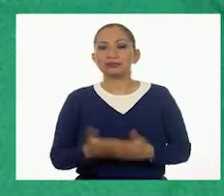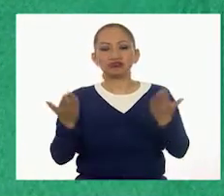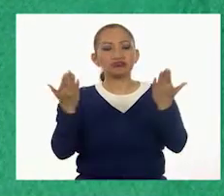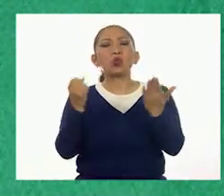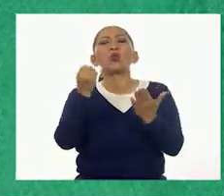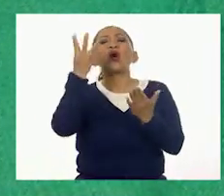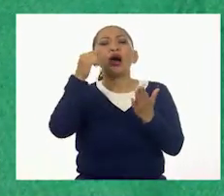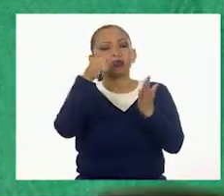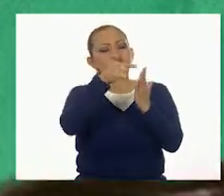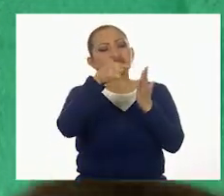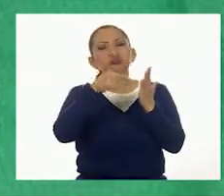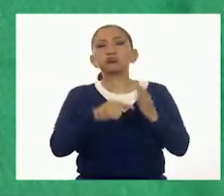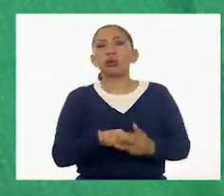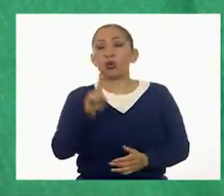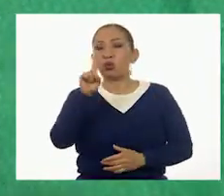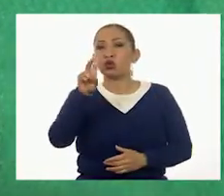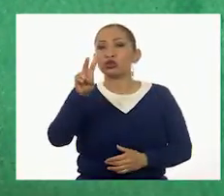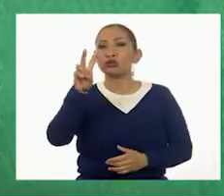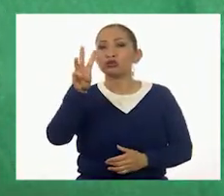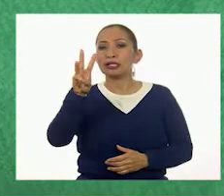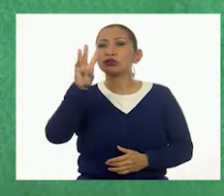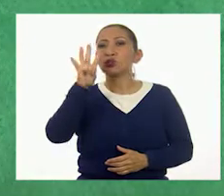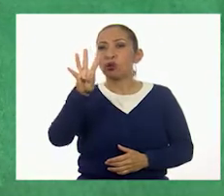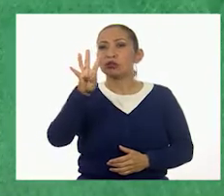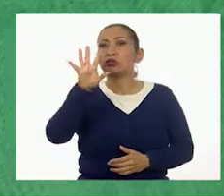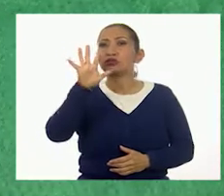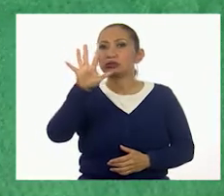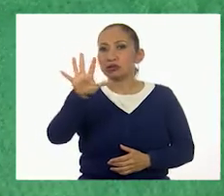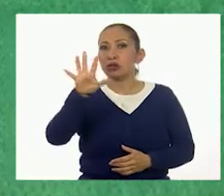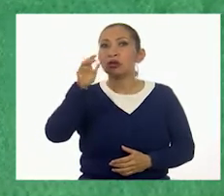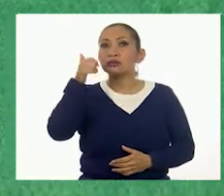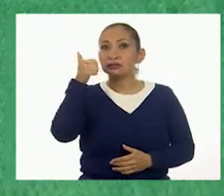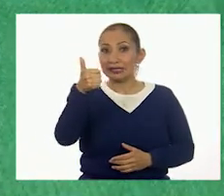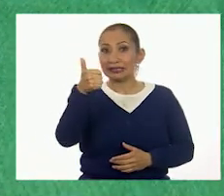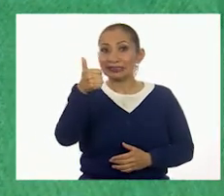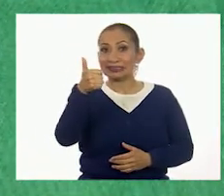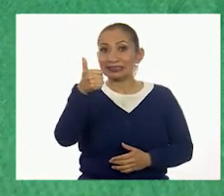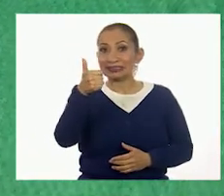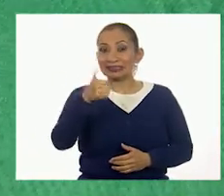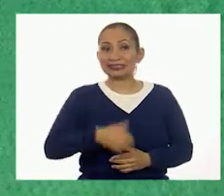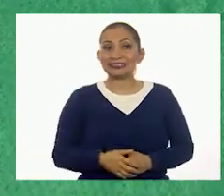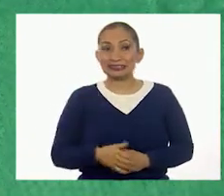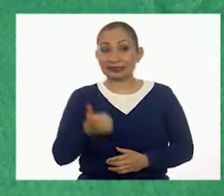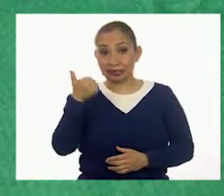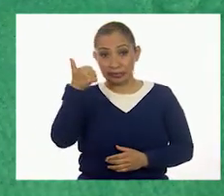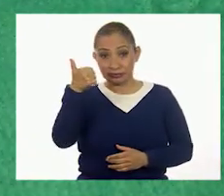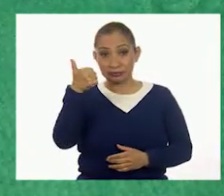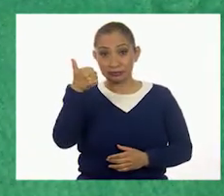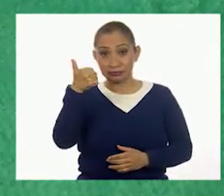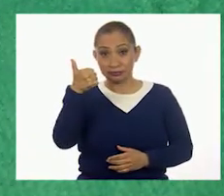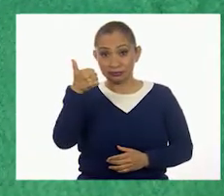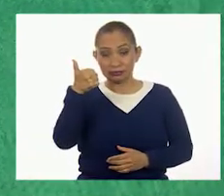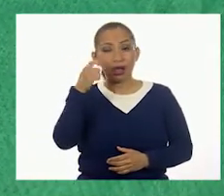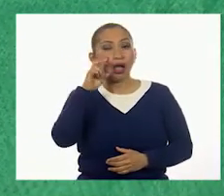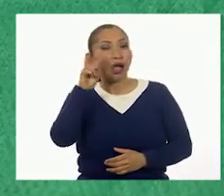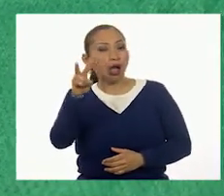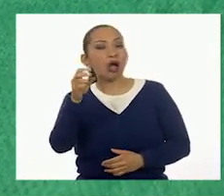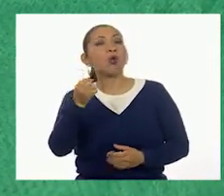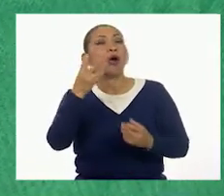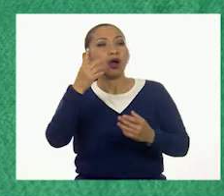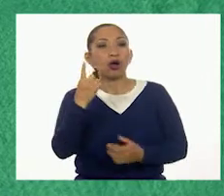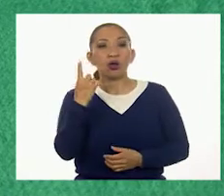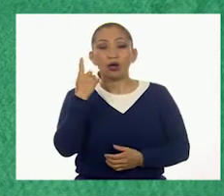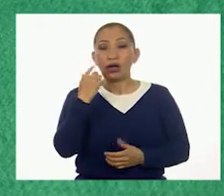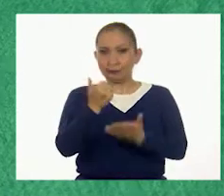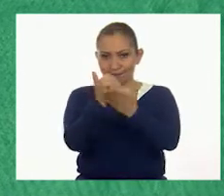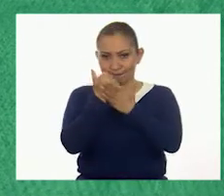¿Cuántos hay aquí? Uno, dos, tres, cuatro, cinco, seis. ¿Seis? A ver, vamos a